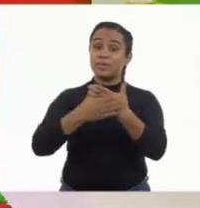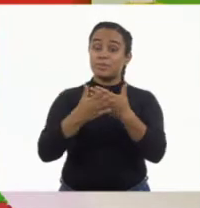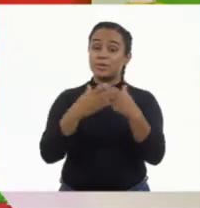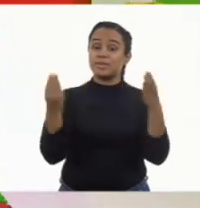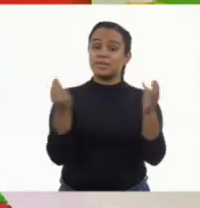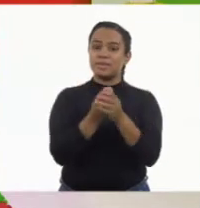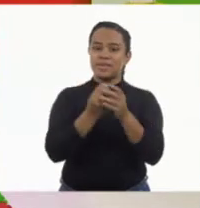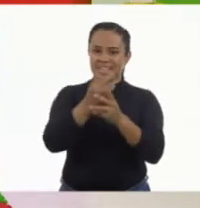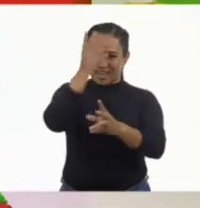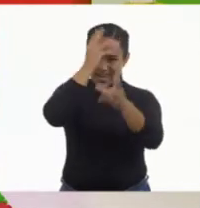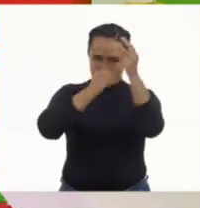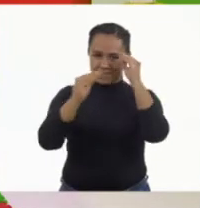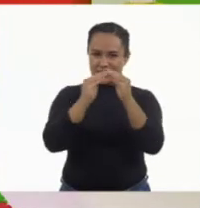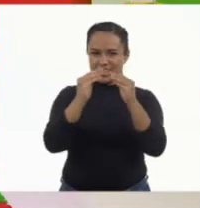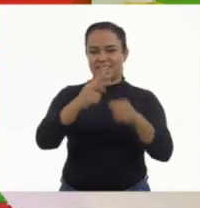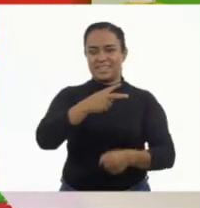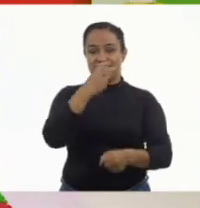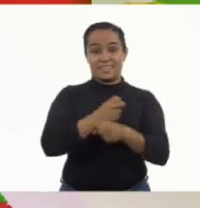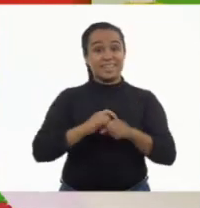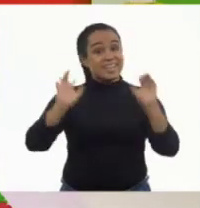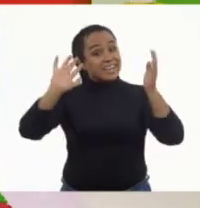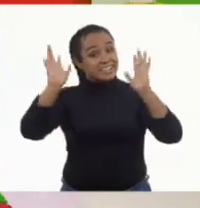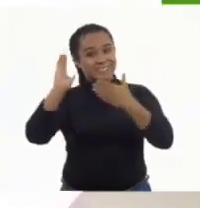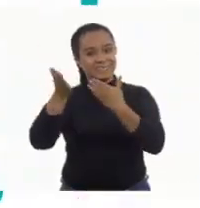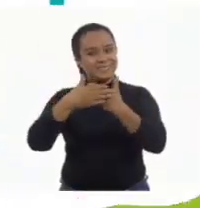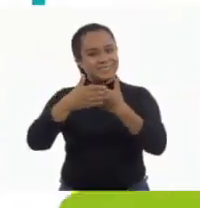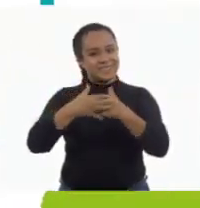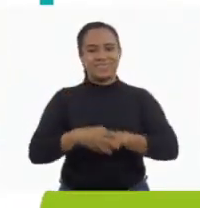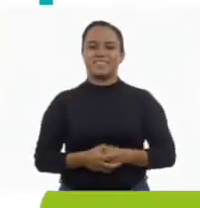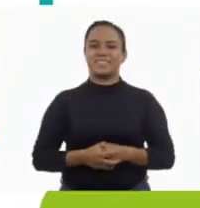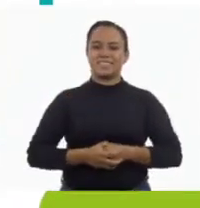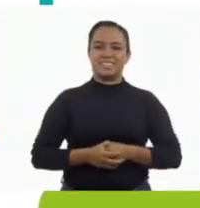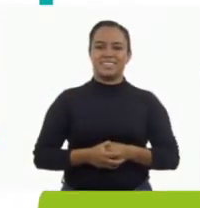siguiente sesión de Aprende en Casa 2. ¡Hasta la próxima!